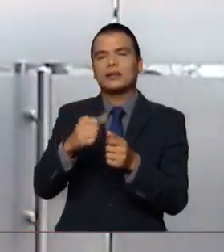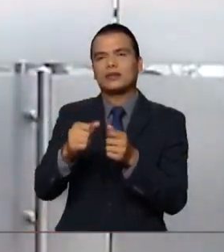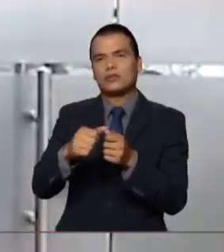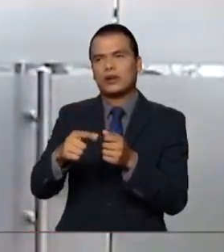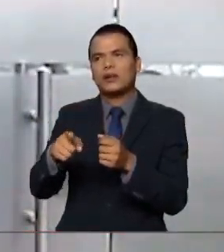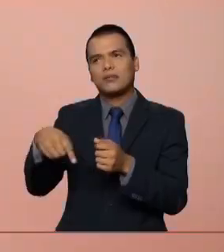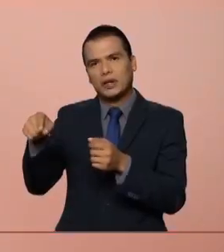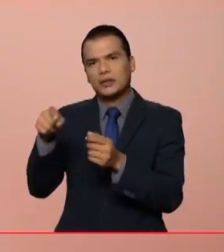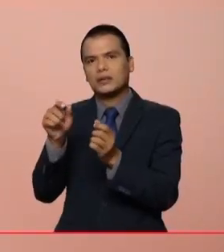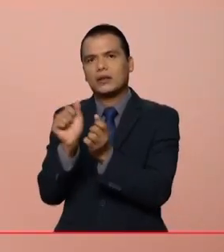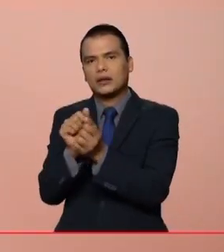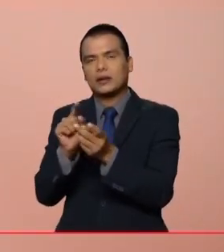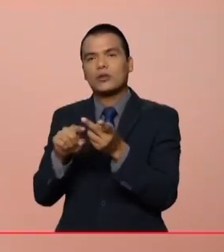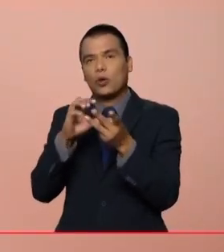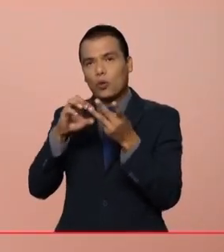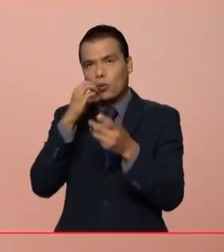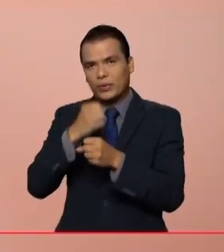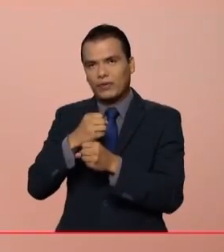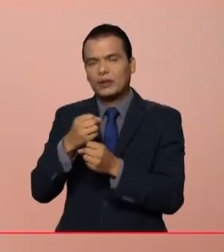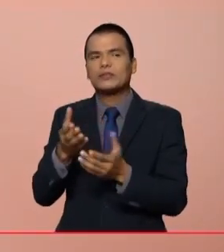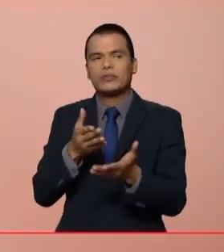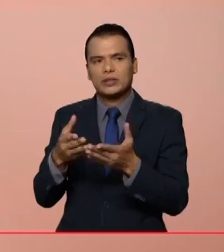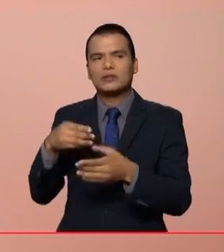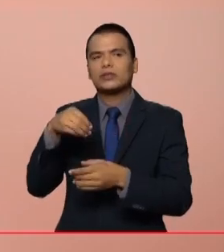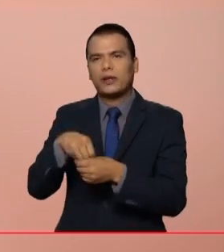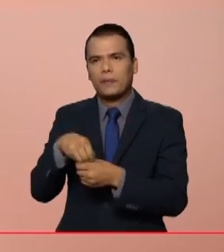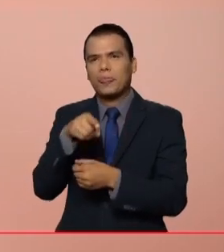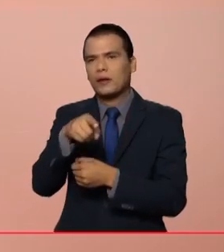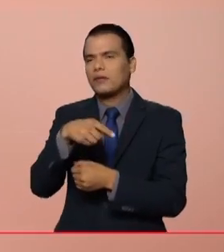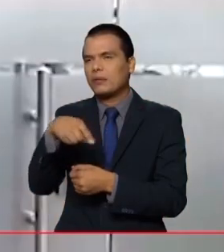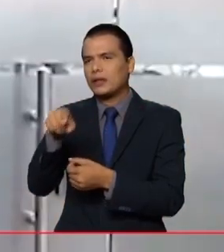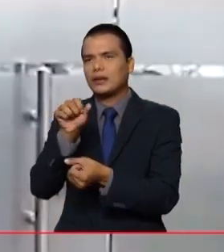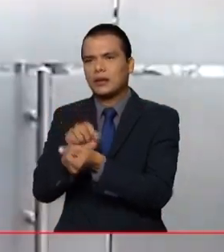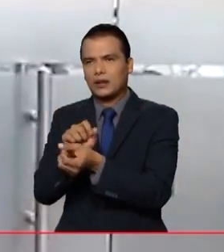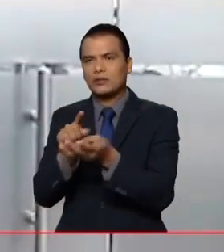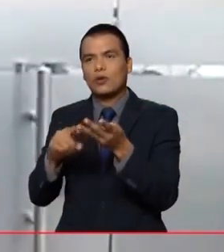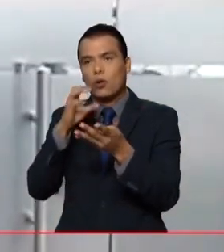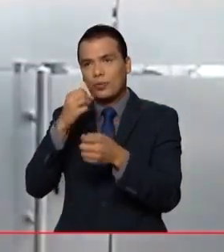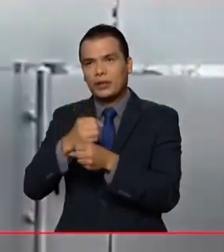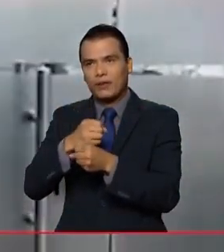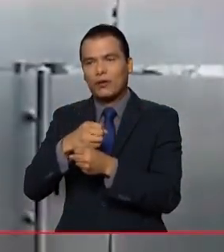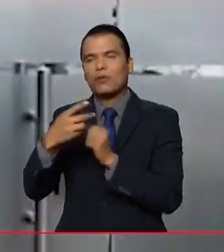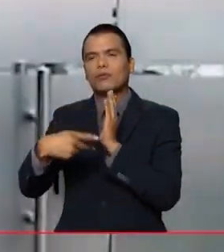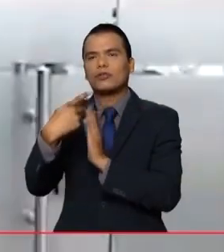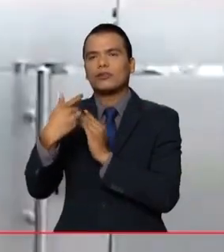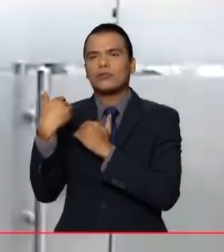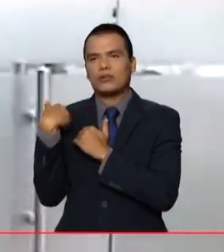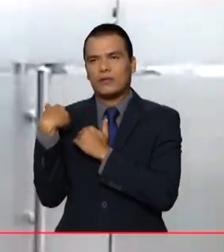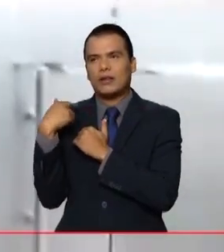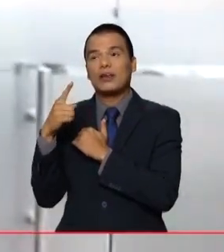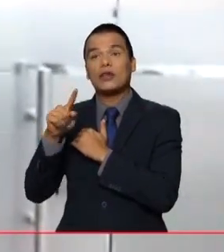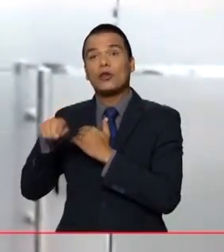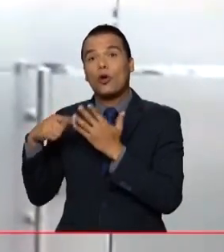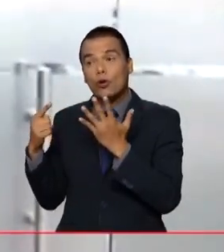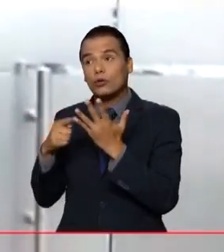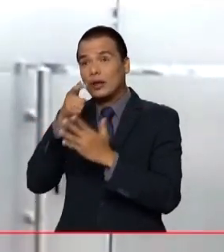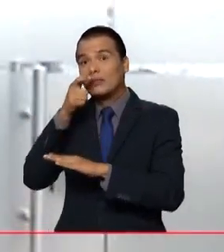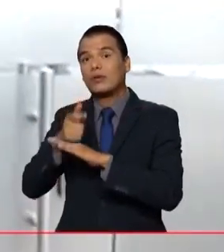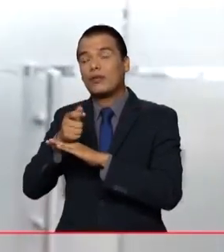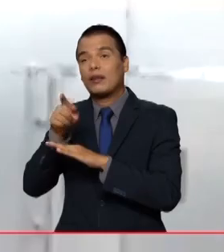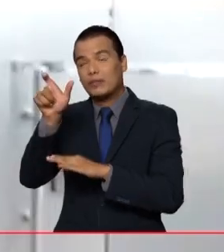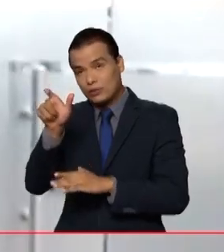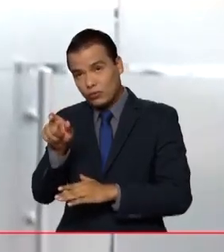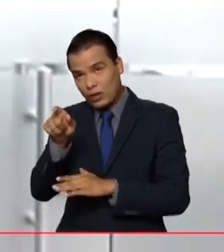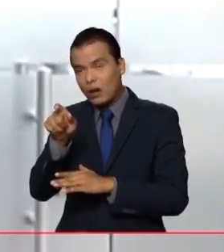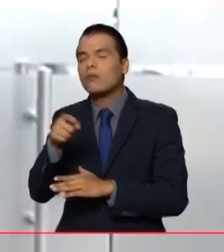contratista, Yesid Emilio Aguilar, coordinador del proyecto, y Ángel María Melo Chaverra, interventor de un contrato. En libertad, pero que